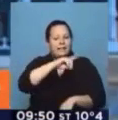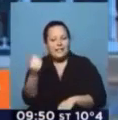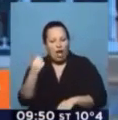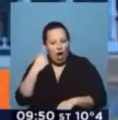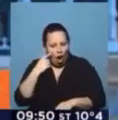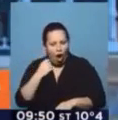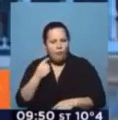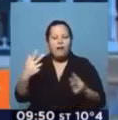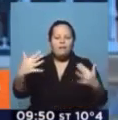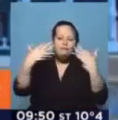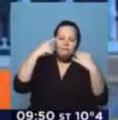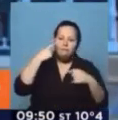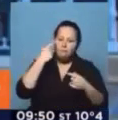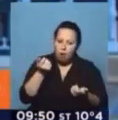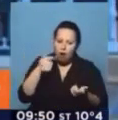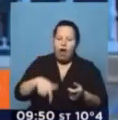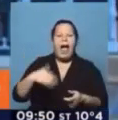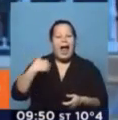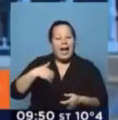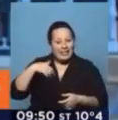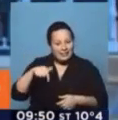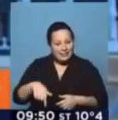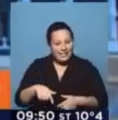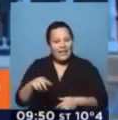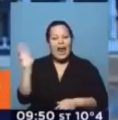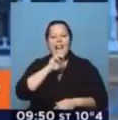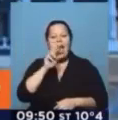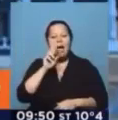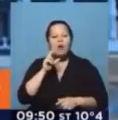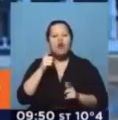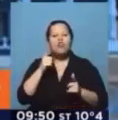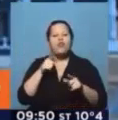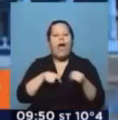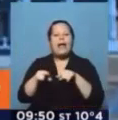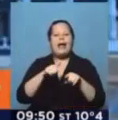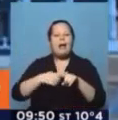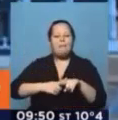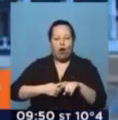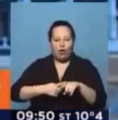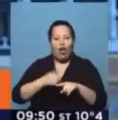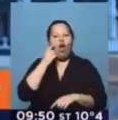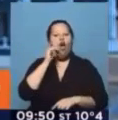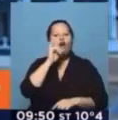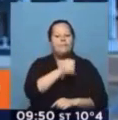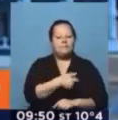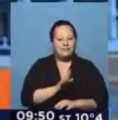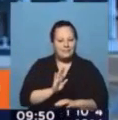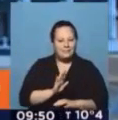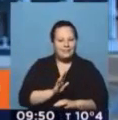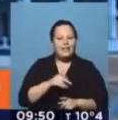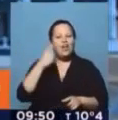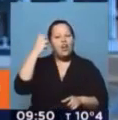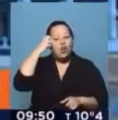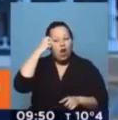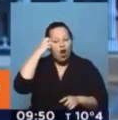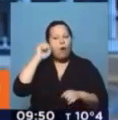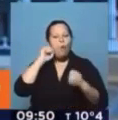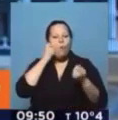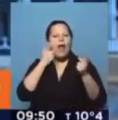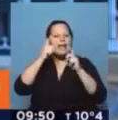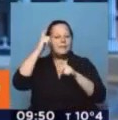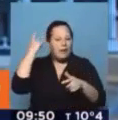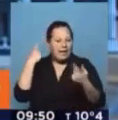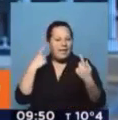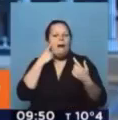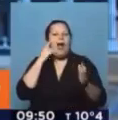tenemos menos visibilidad y sobre todo en Argentina las mujeres no tenemos una carrera política, los hombres sí. Ir al Congreso es una buena experiencia